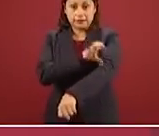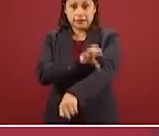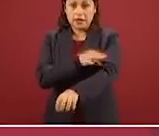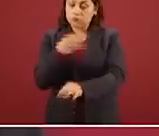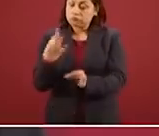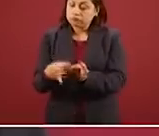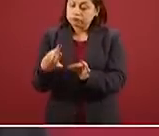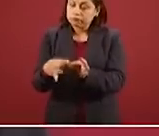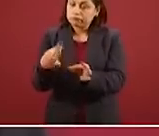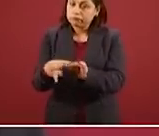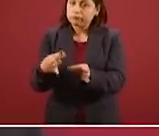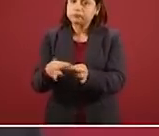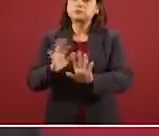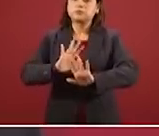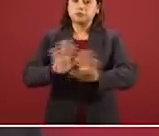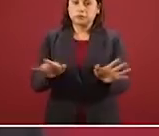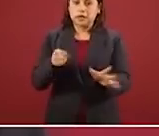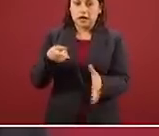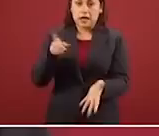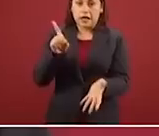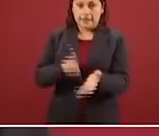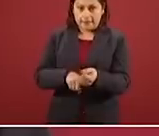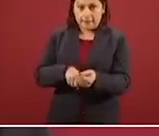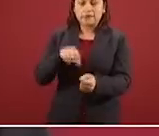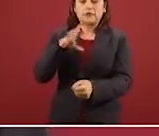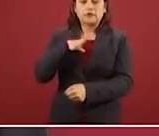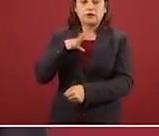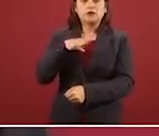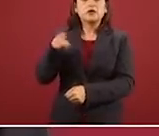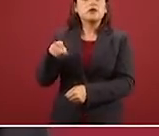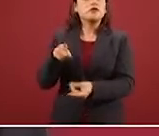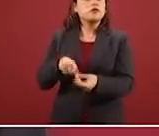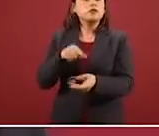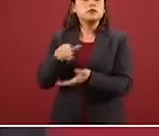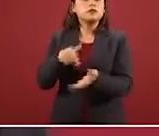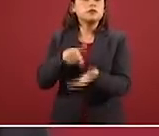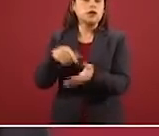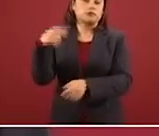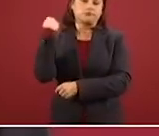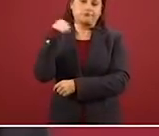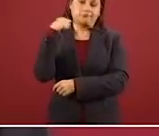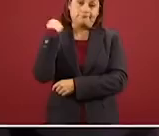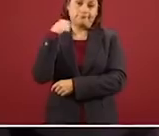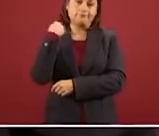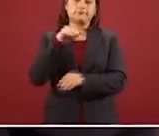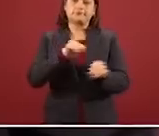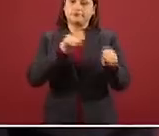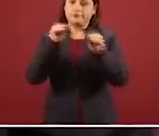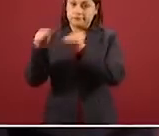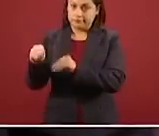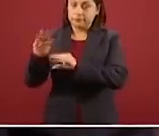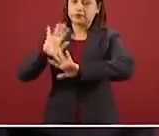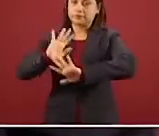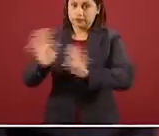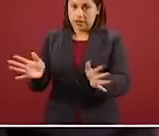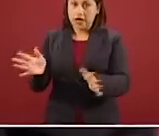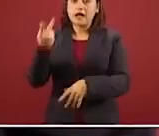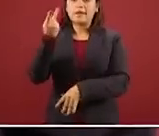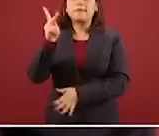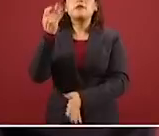está operando en Tabasco. Pero no así